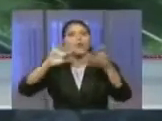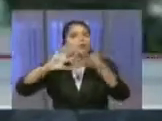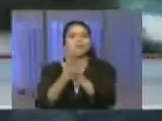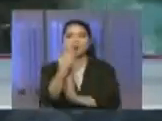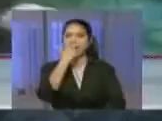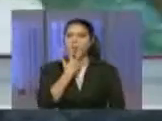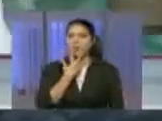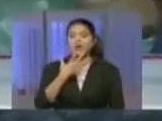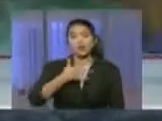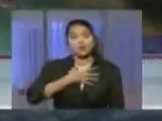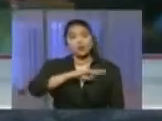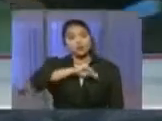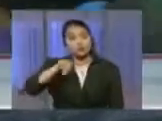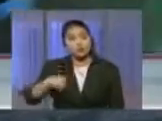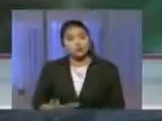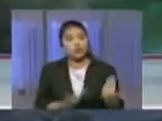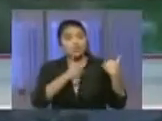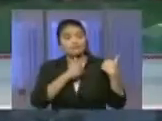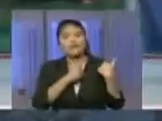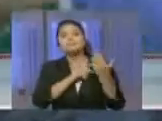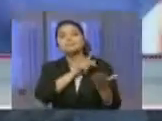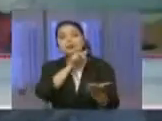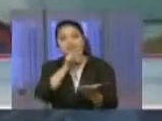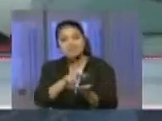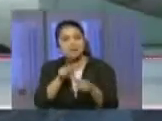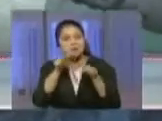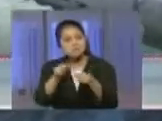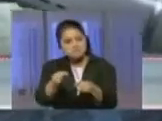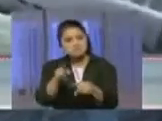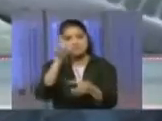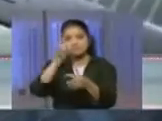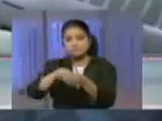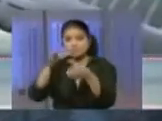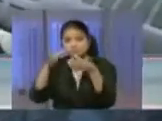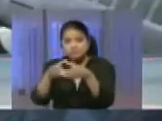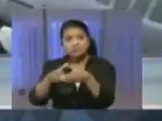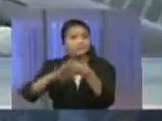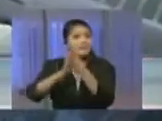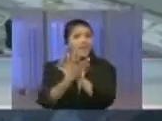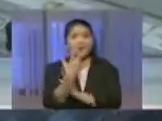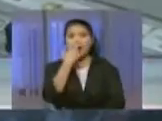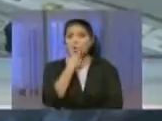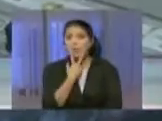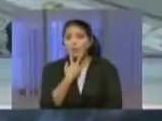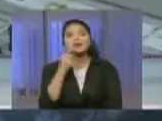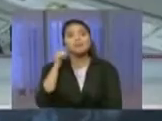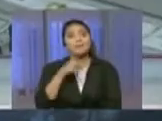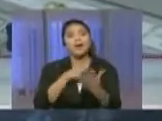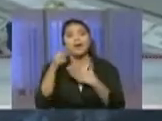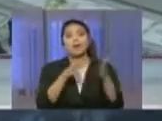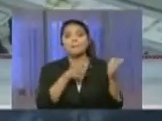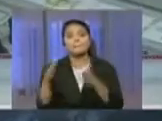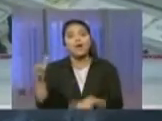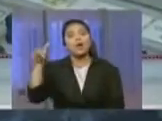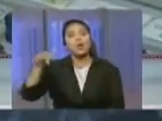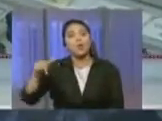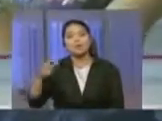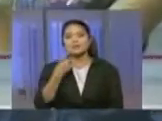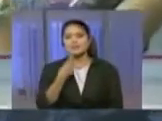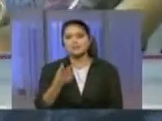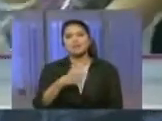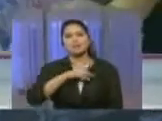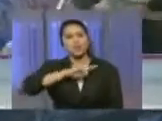recreadores y recreadoras nos sumamos a esa erradicación de la pobreza extrema y a ese plan que usted llamaba hoy nos vamos a